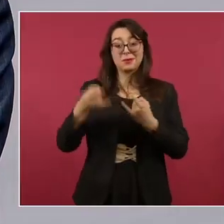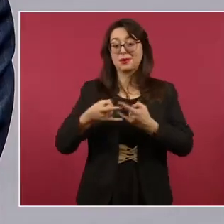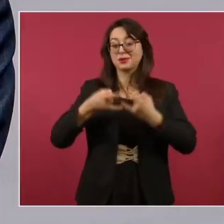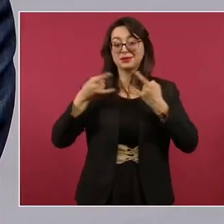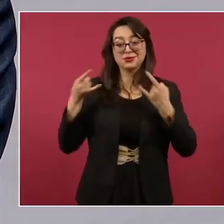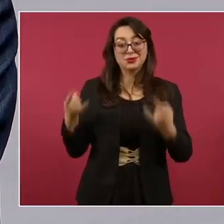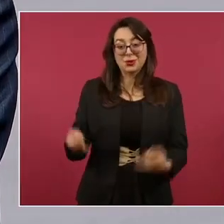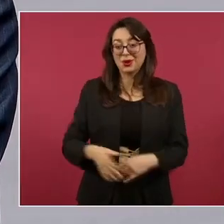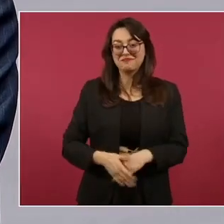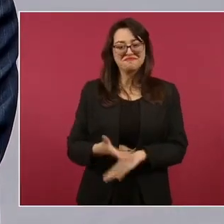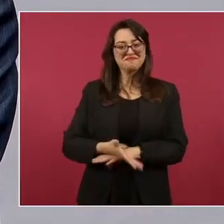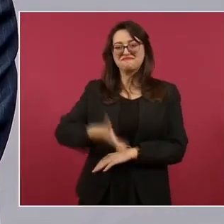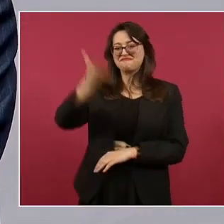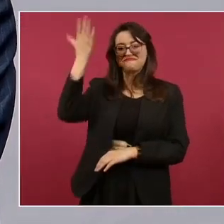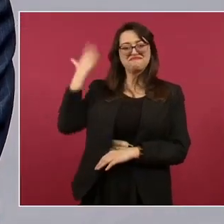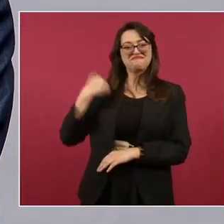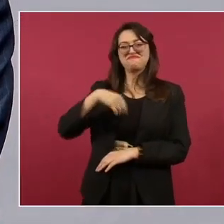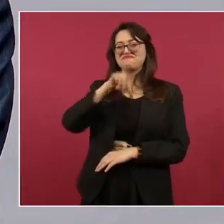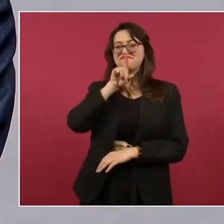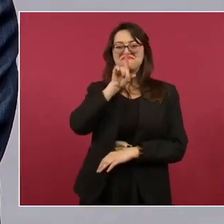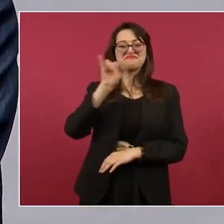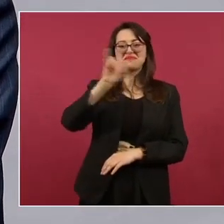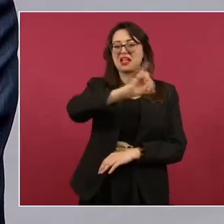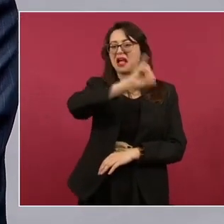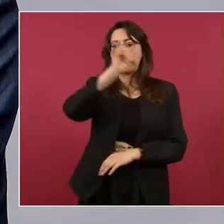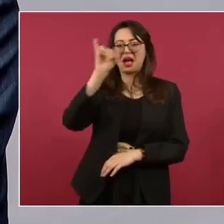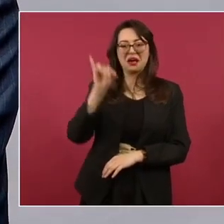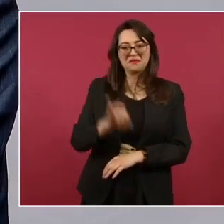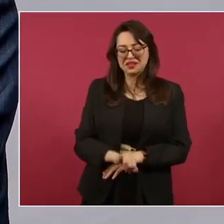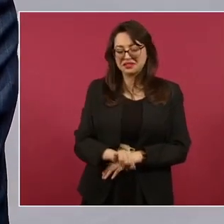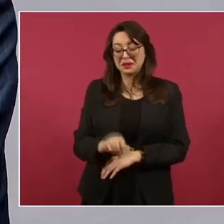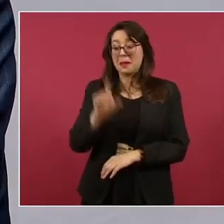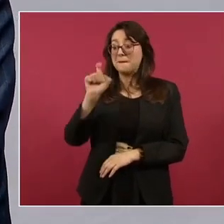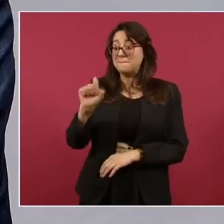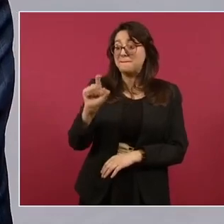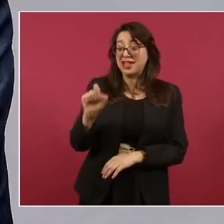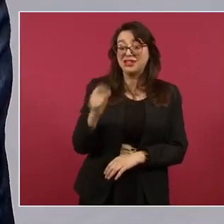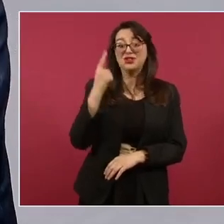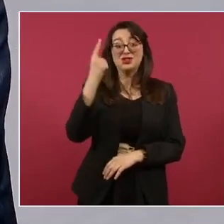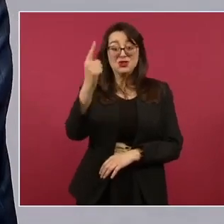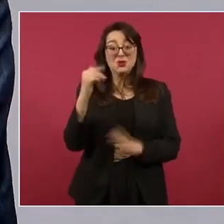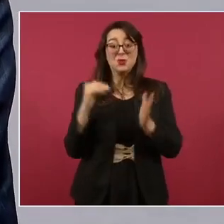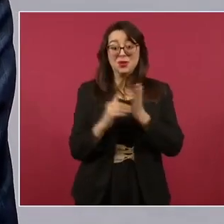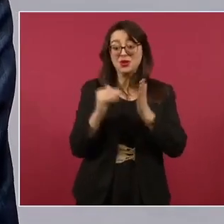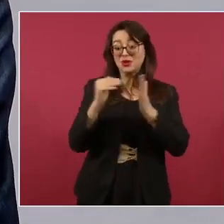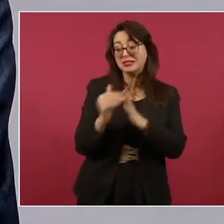llegado a esta cifra de